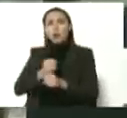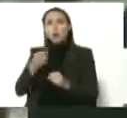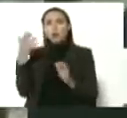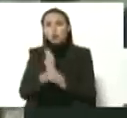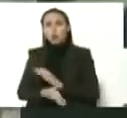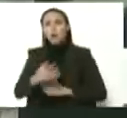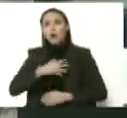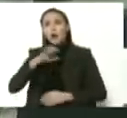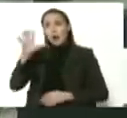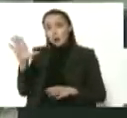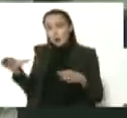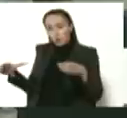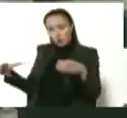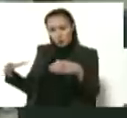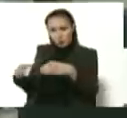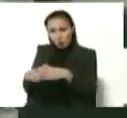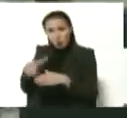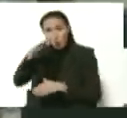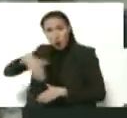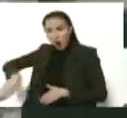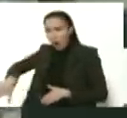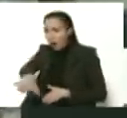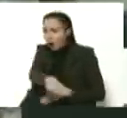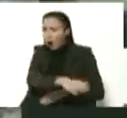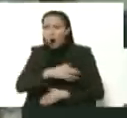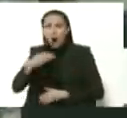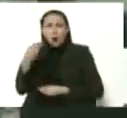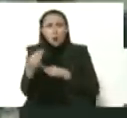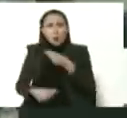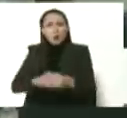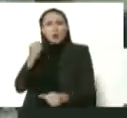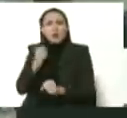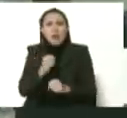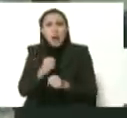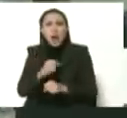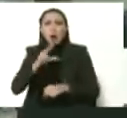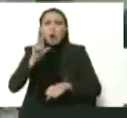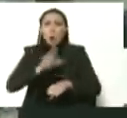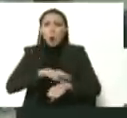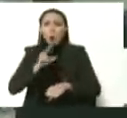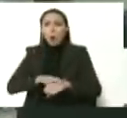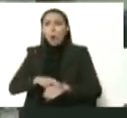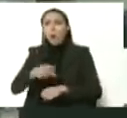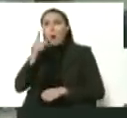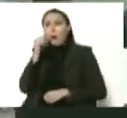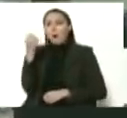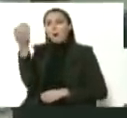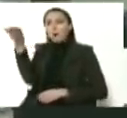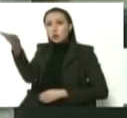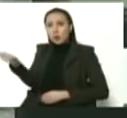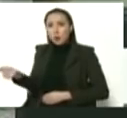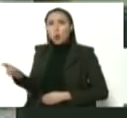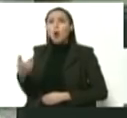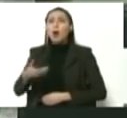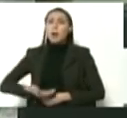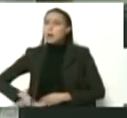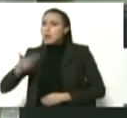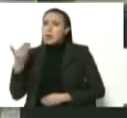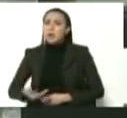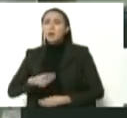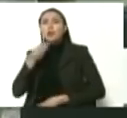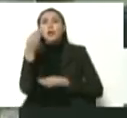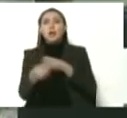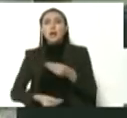Estado Mayor Conjunto de esta fuerza de tarea hermosa que es el doctor José Gregorio Hernández. Una fuerza de tarea donde